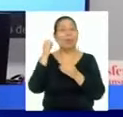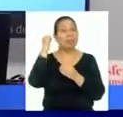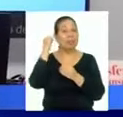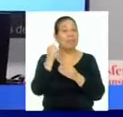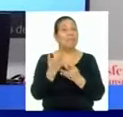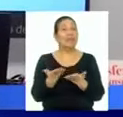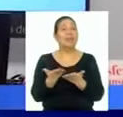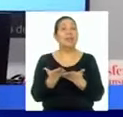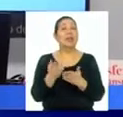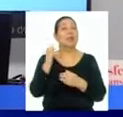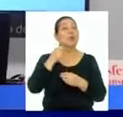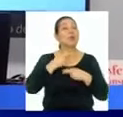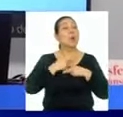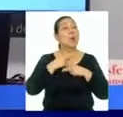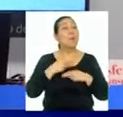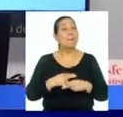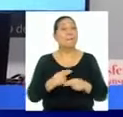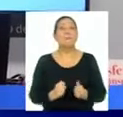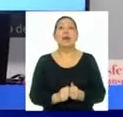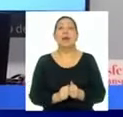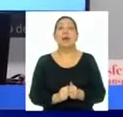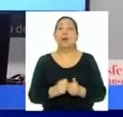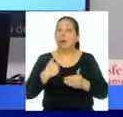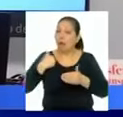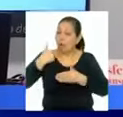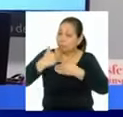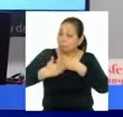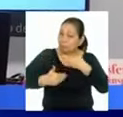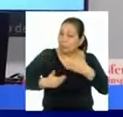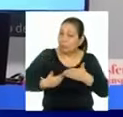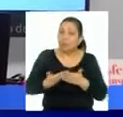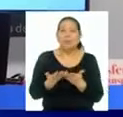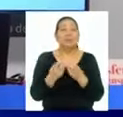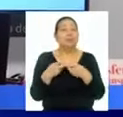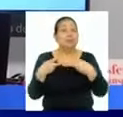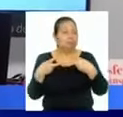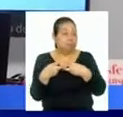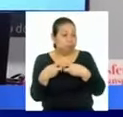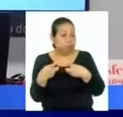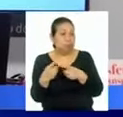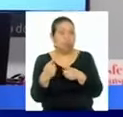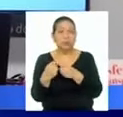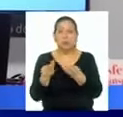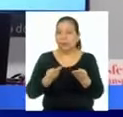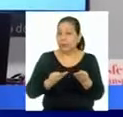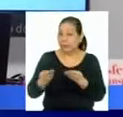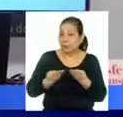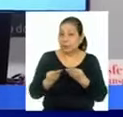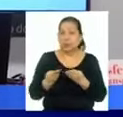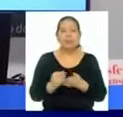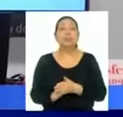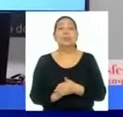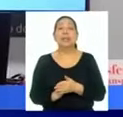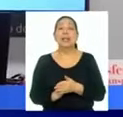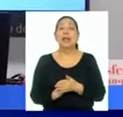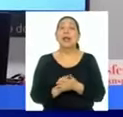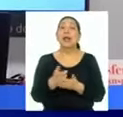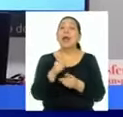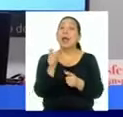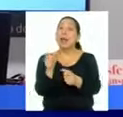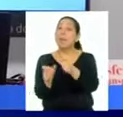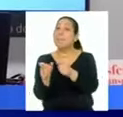y defensoras de derechos humanos, avanzar en la virtualización de los servicios registrales a